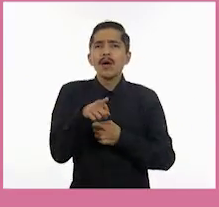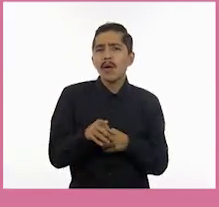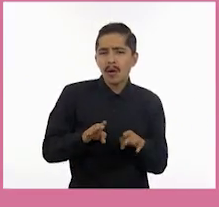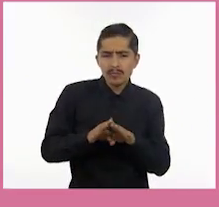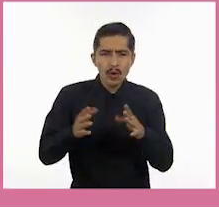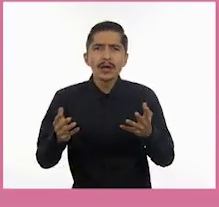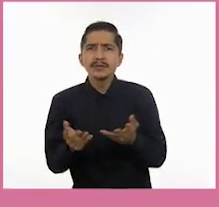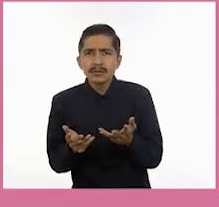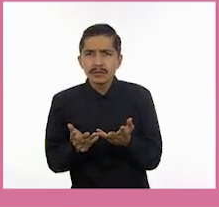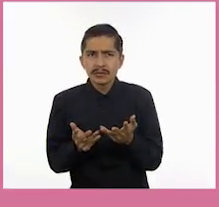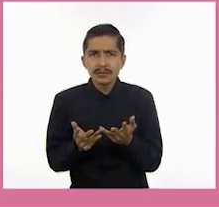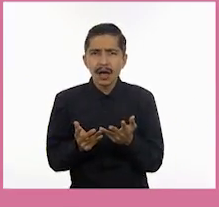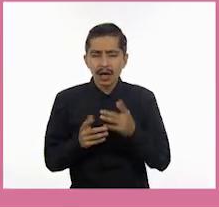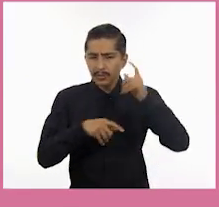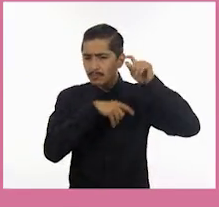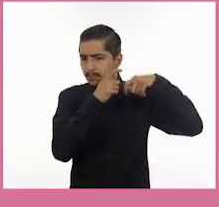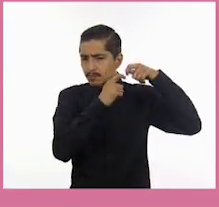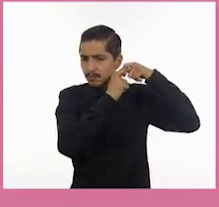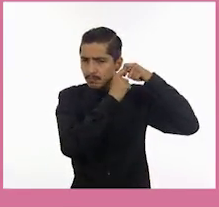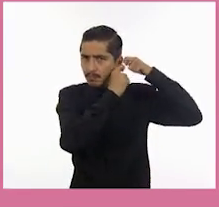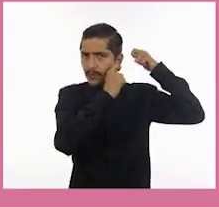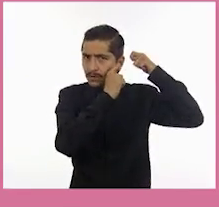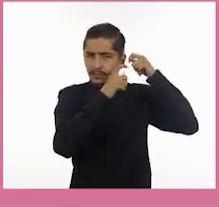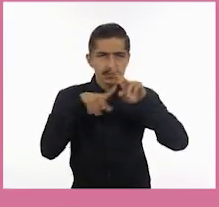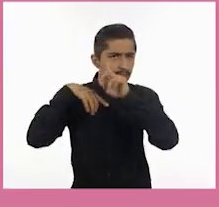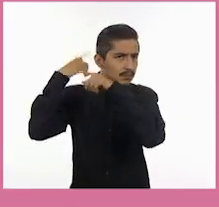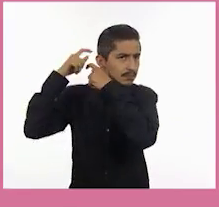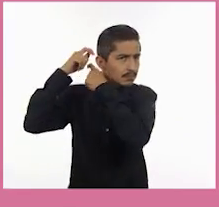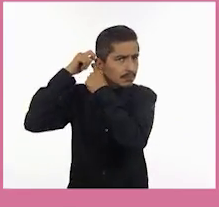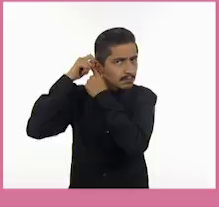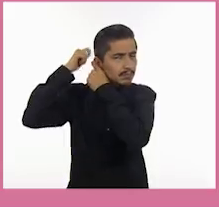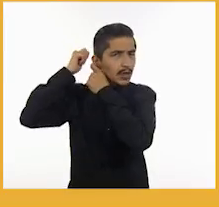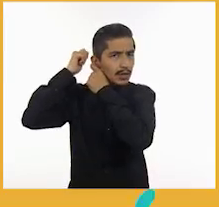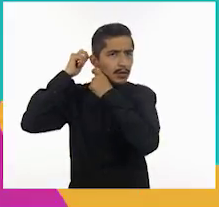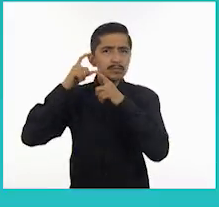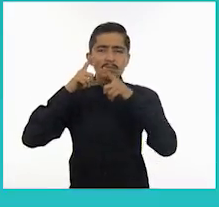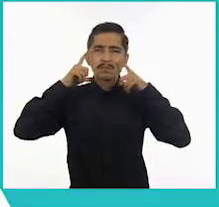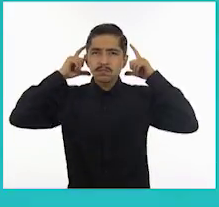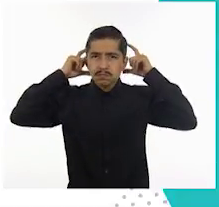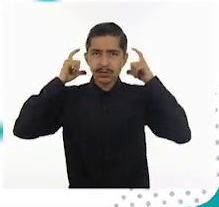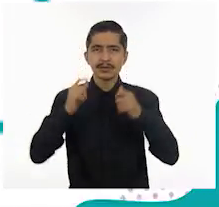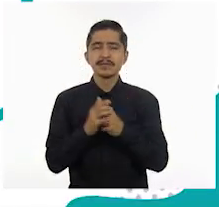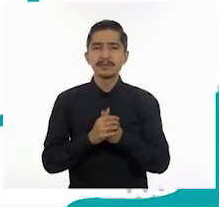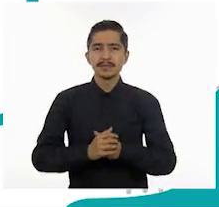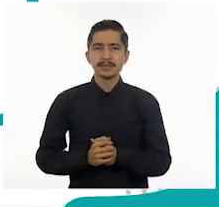colocártelo, deberás amarrar las cuerdas sobre tu cabeza y alrededor de tu cuello.